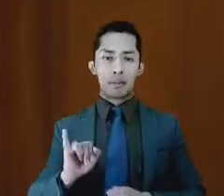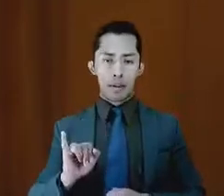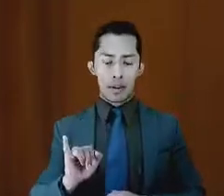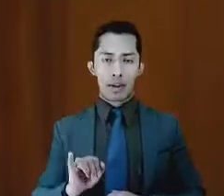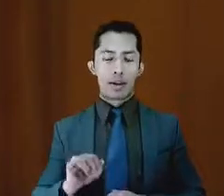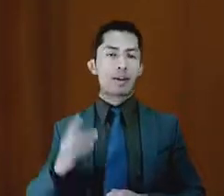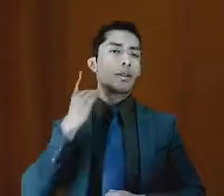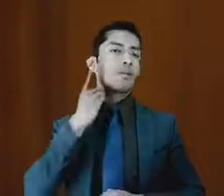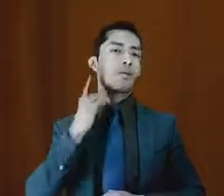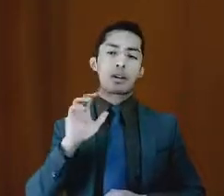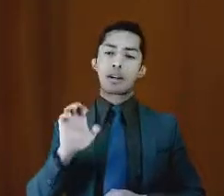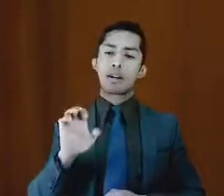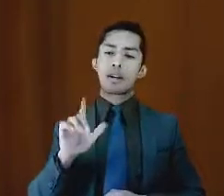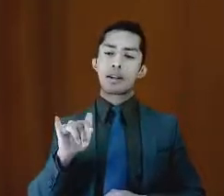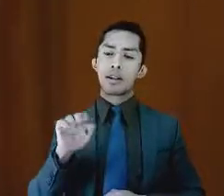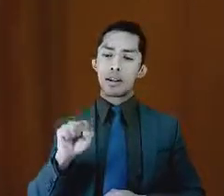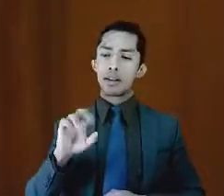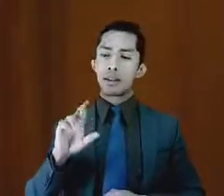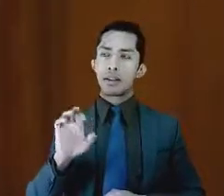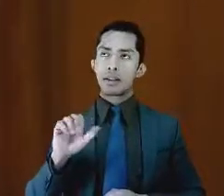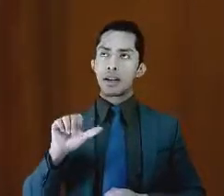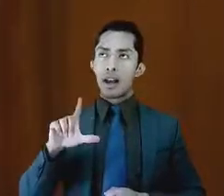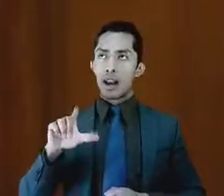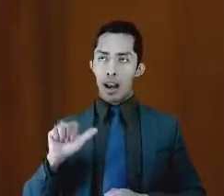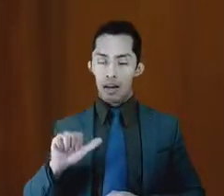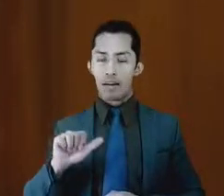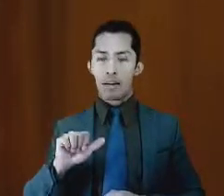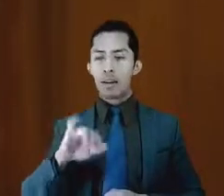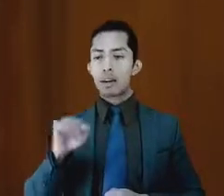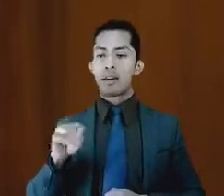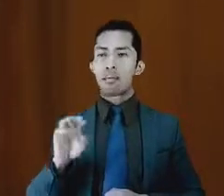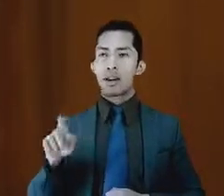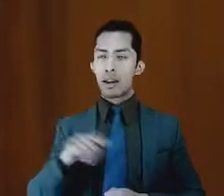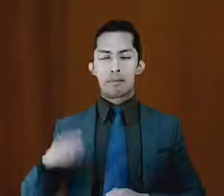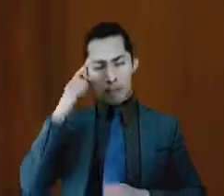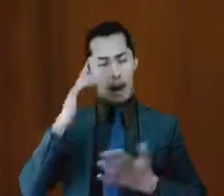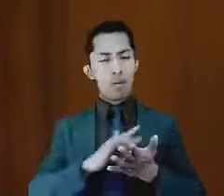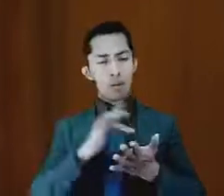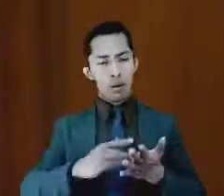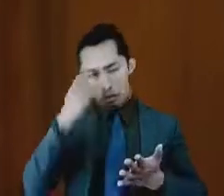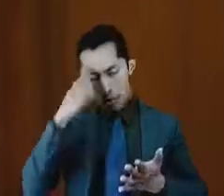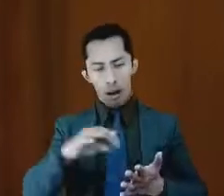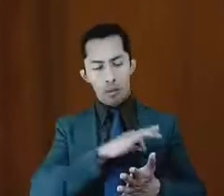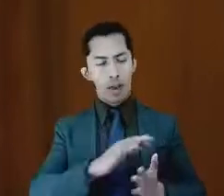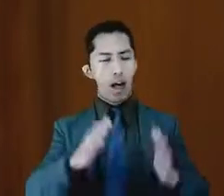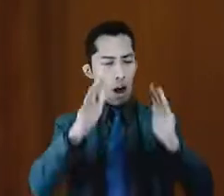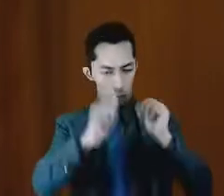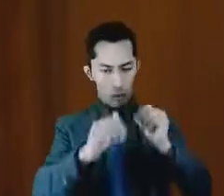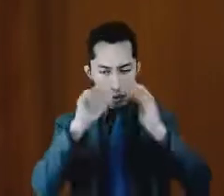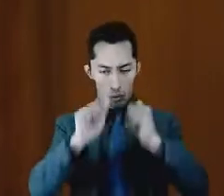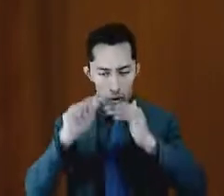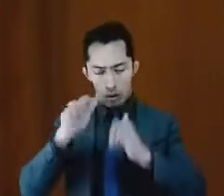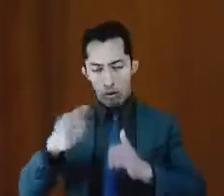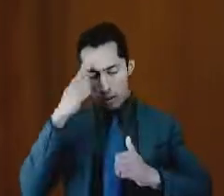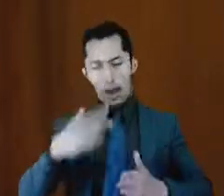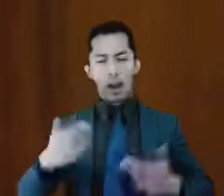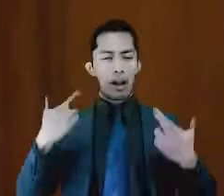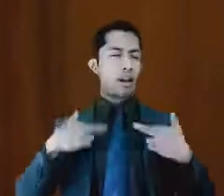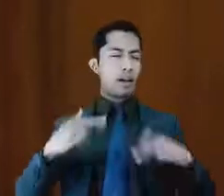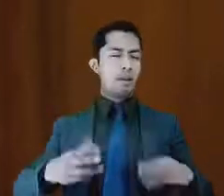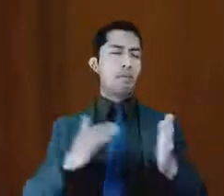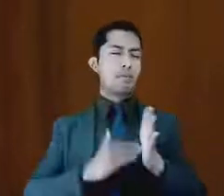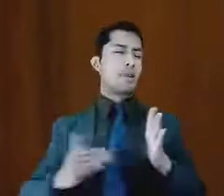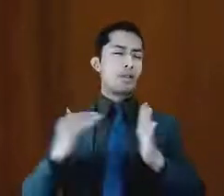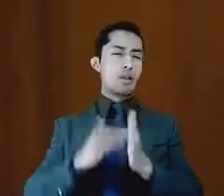el diputado Elías Rescal Jiménez, todo el apoyo para generar los consensos, para hablar a nombre de millones de